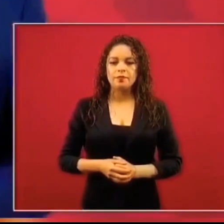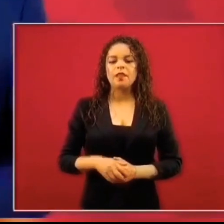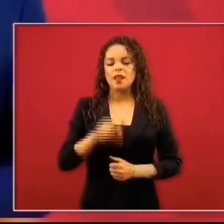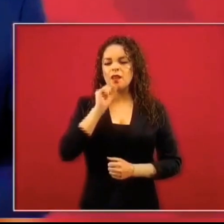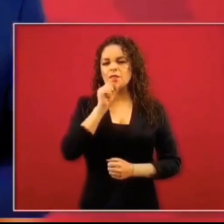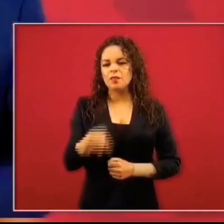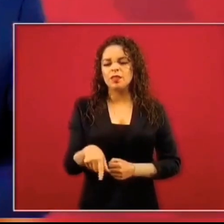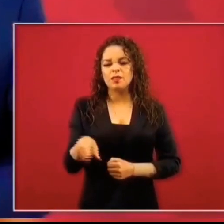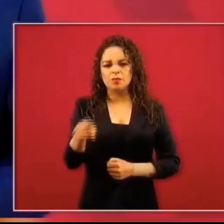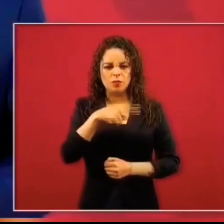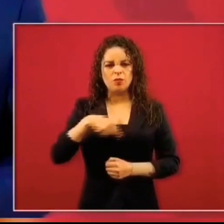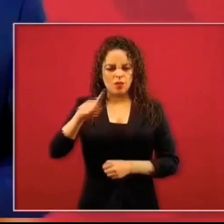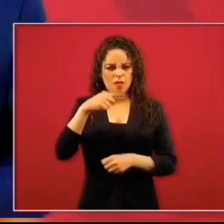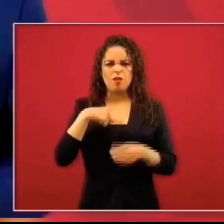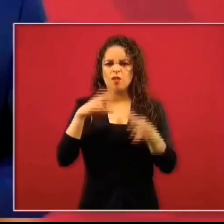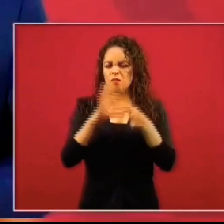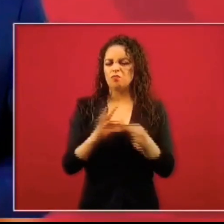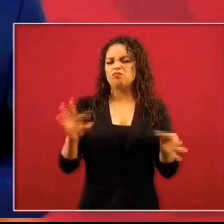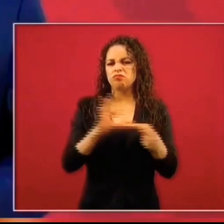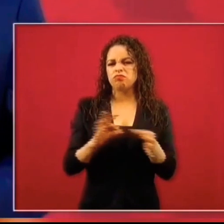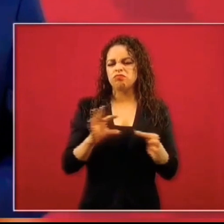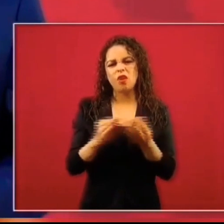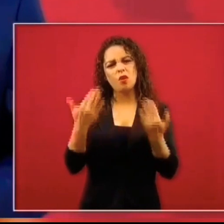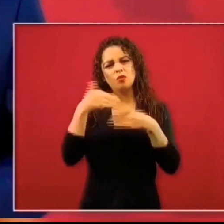mecanismo para